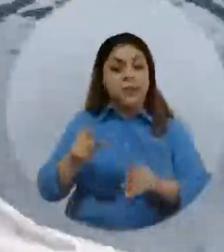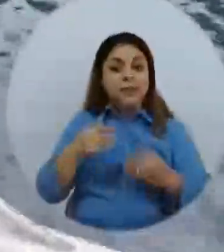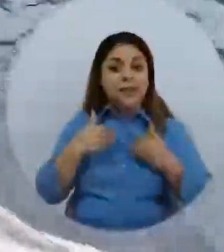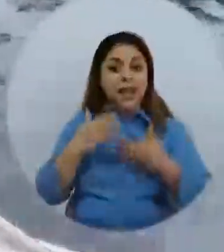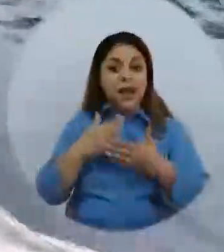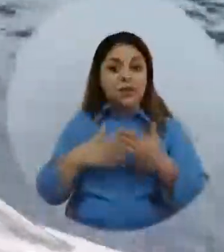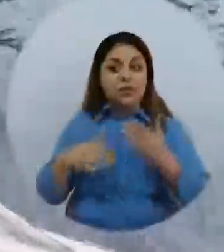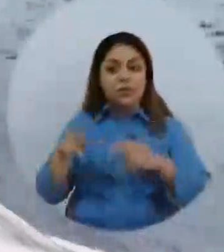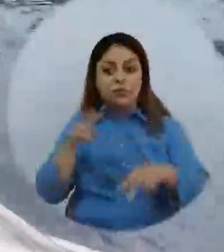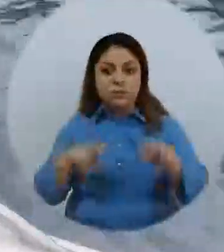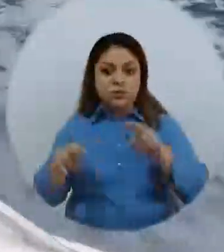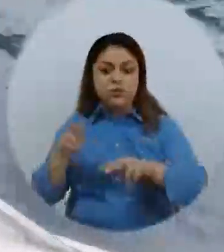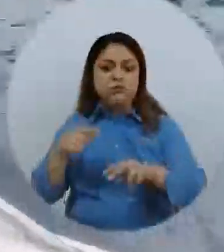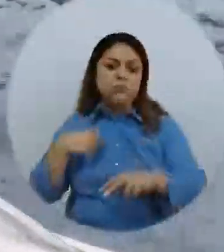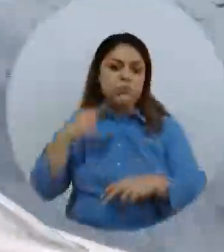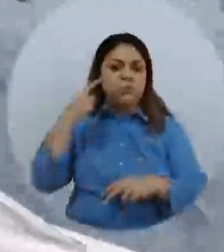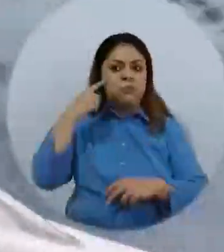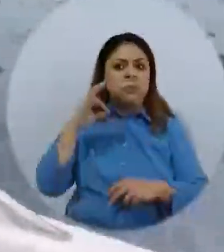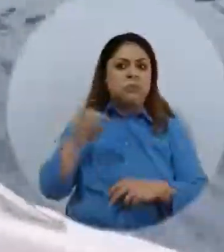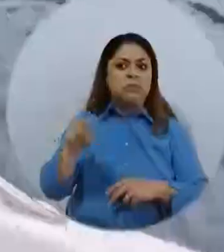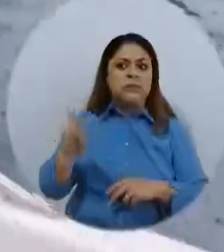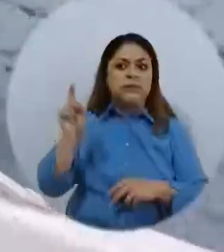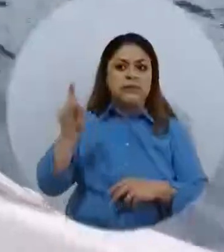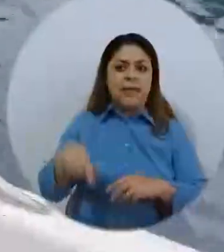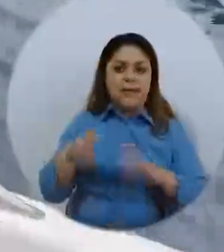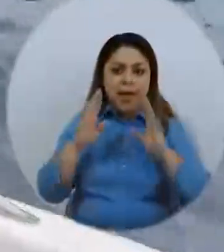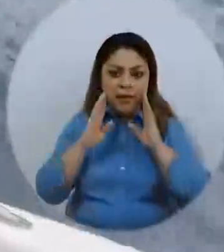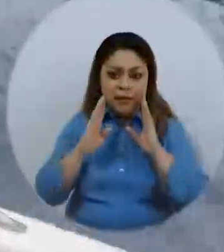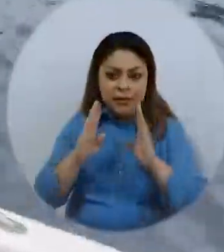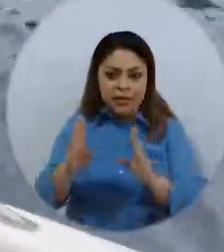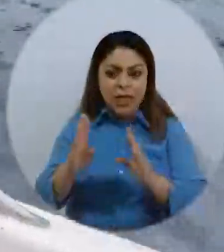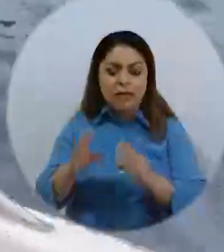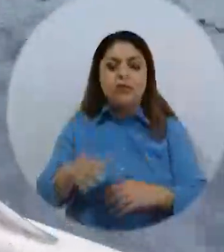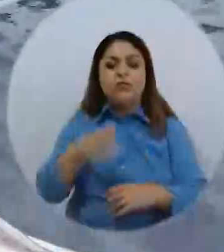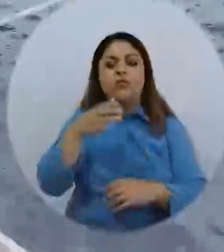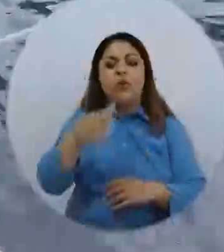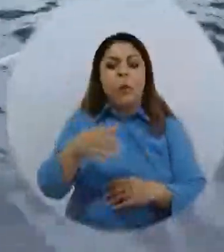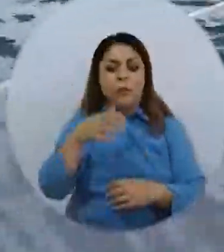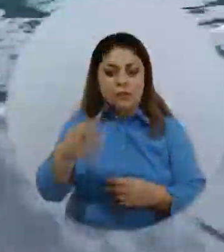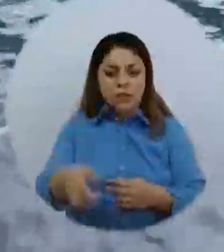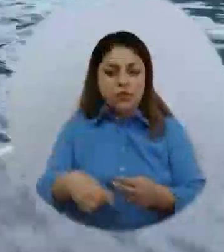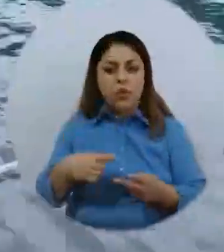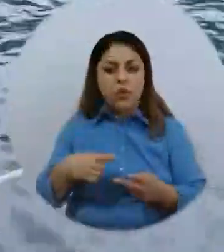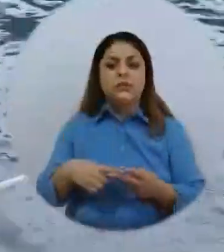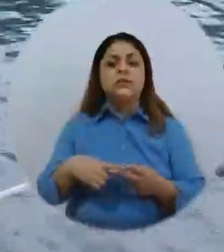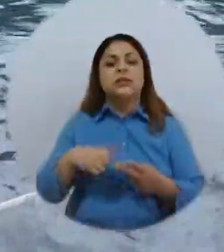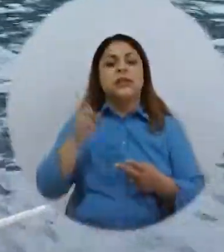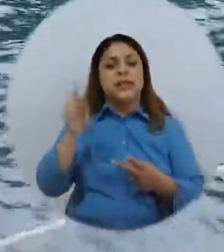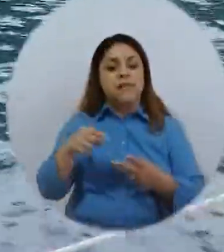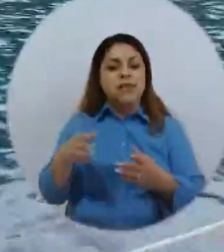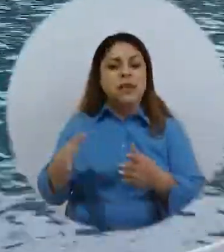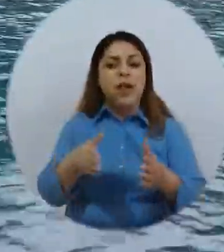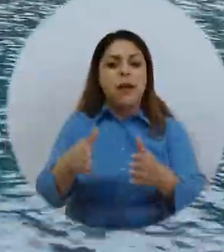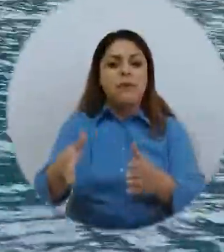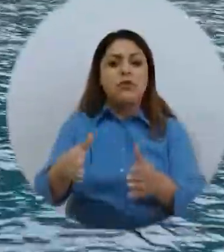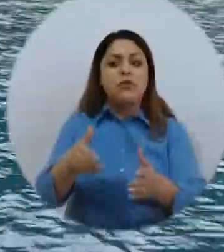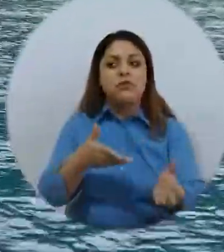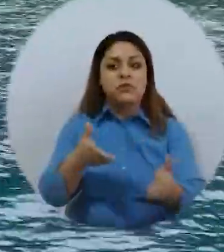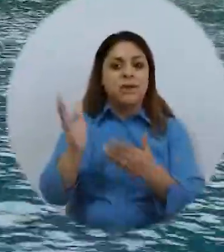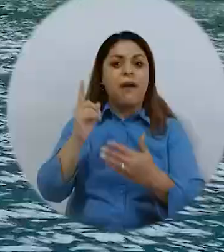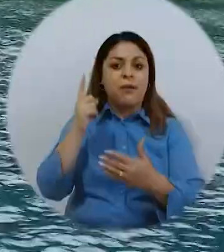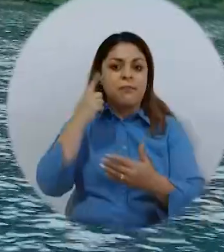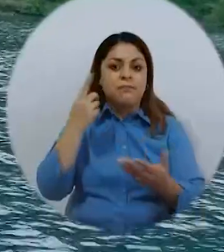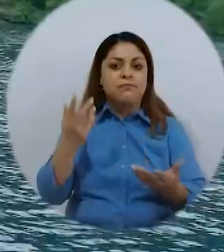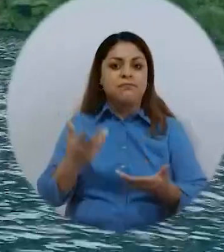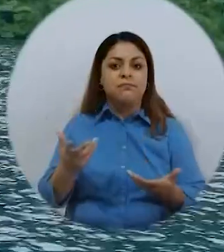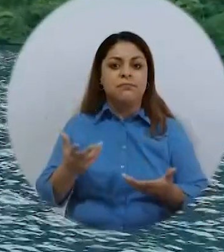y dieron una serie de observaciones que yo creería que hay que atender, recomendaciones, y que deberían ser ese camino que nos